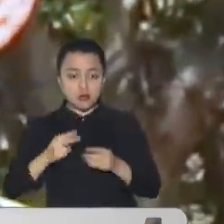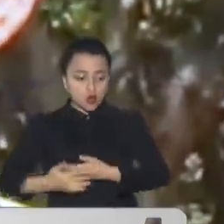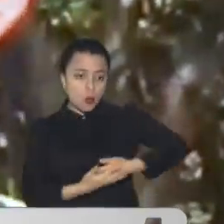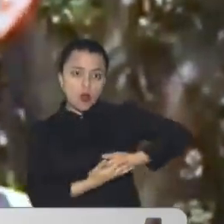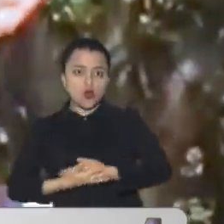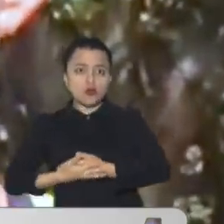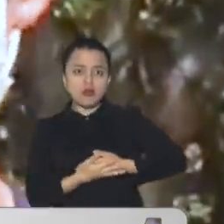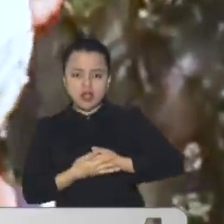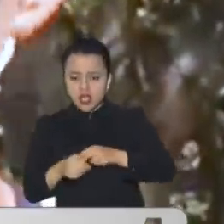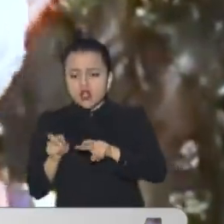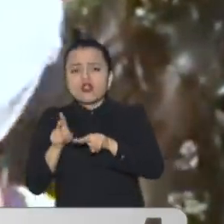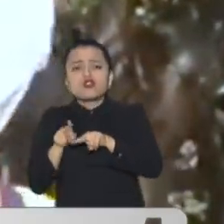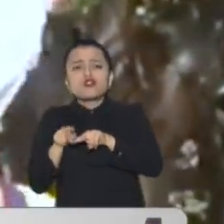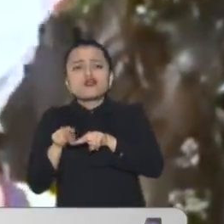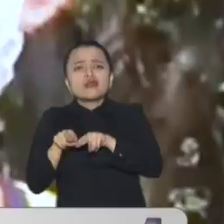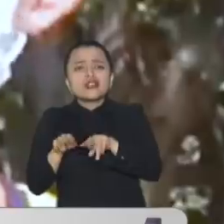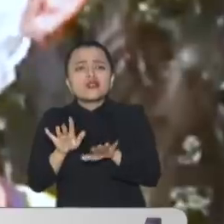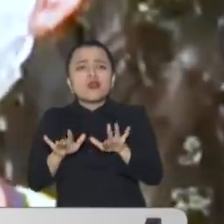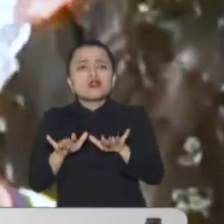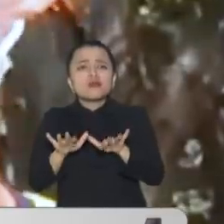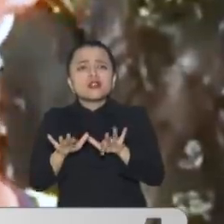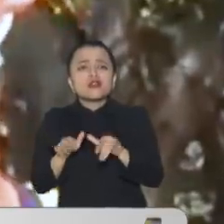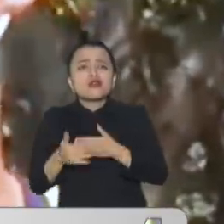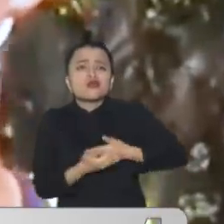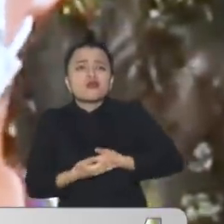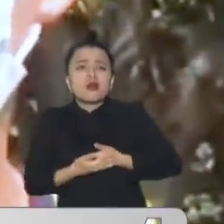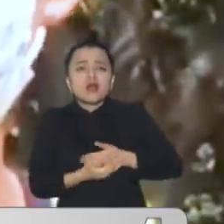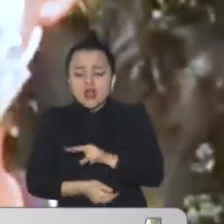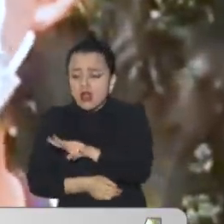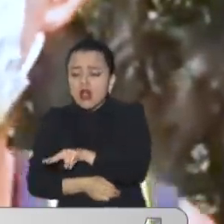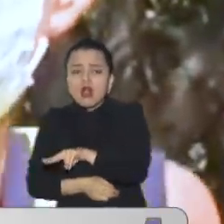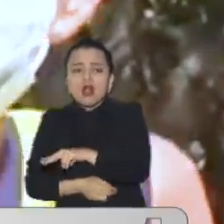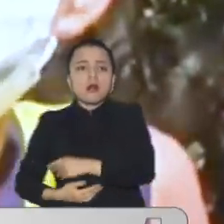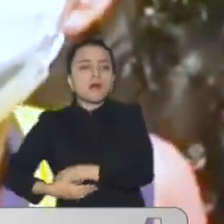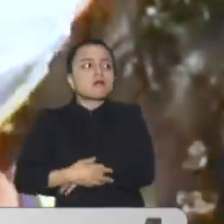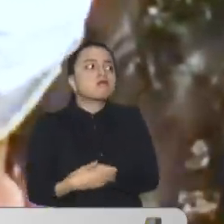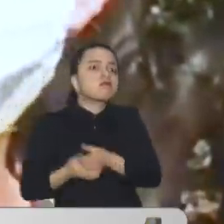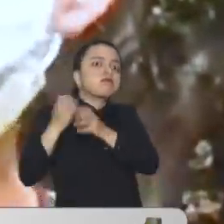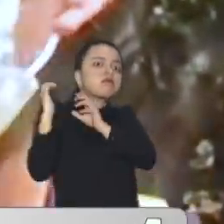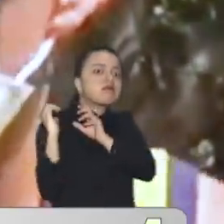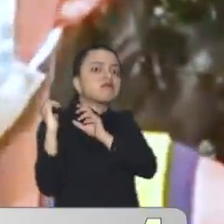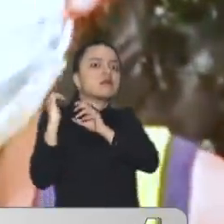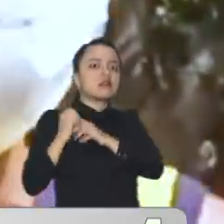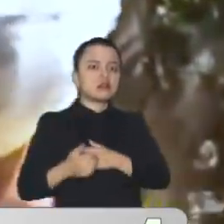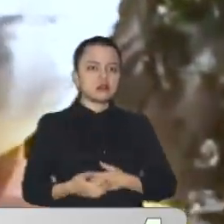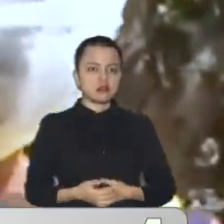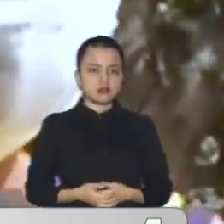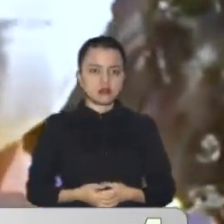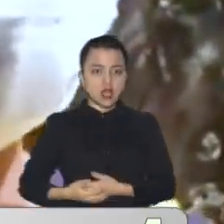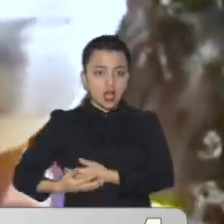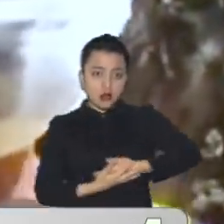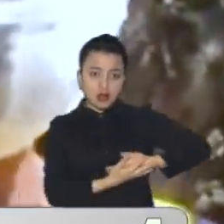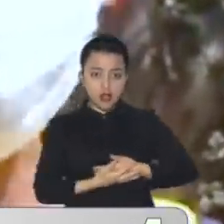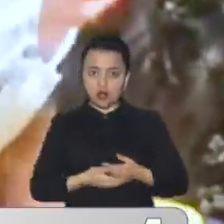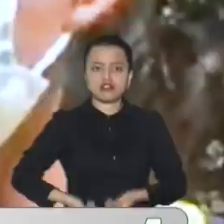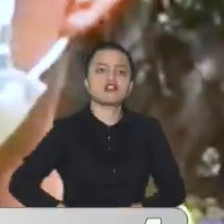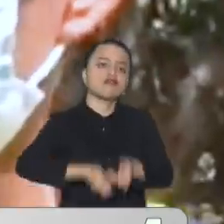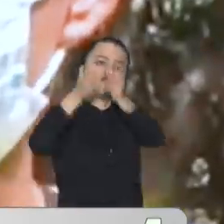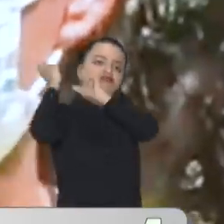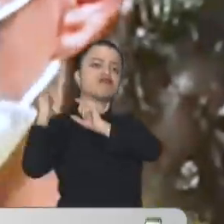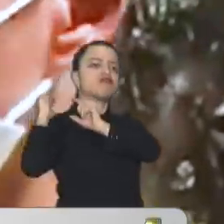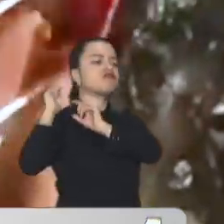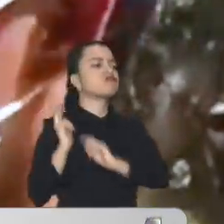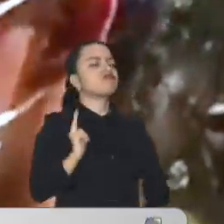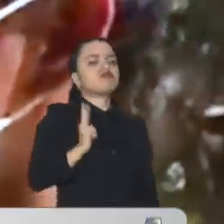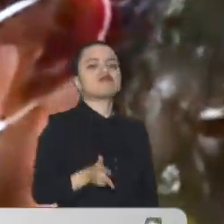las dos paticas, pues los dos piecitos del bebé. Y es que ni siquiera lo traía como un bebé, lo traía como mejor un animal.